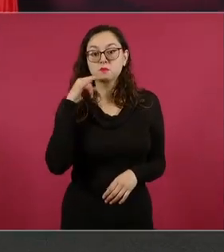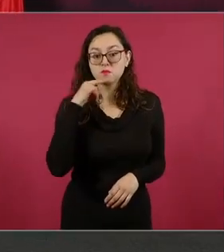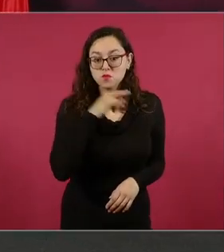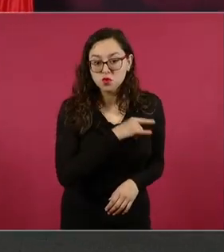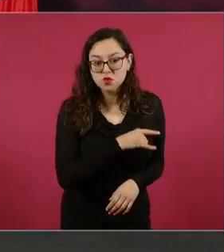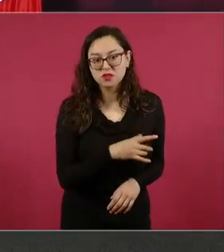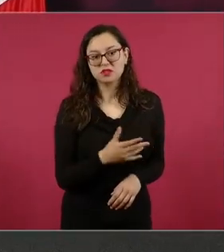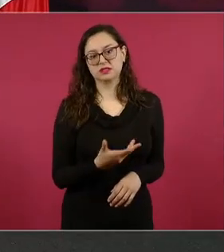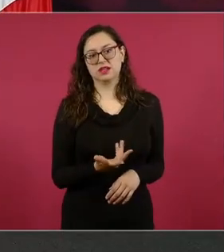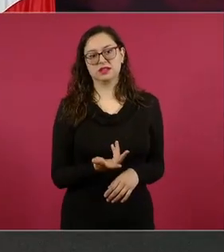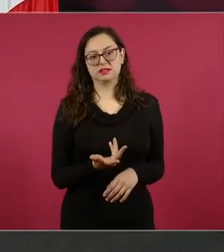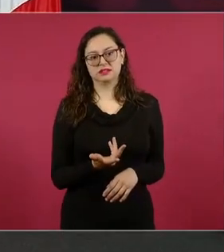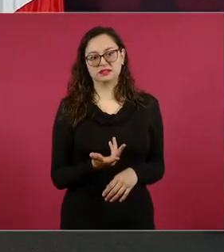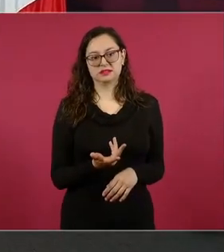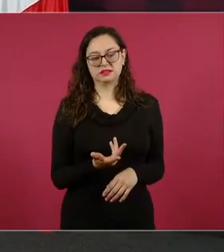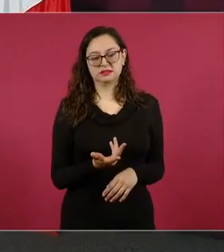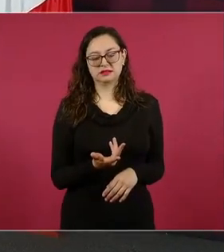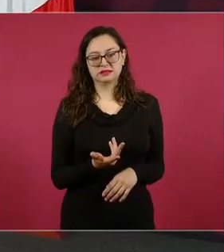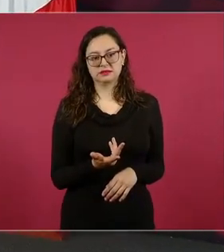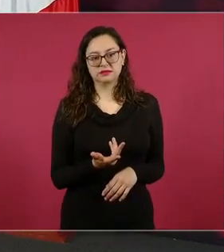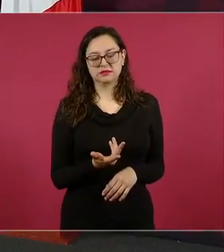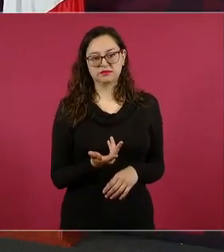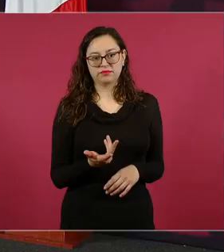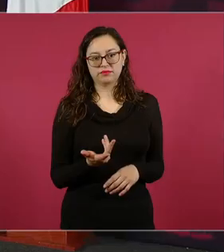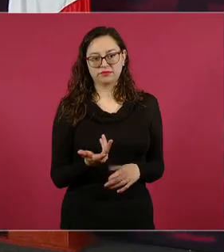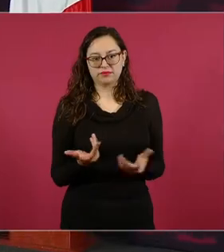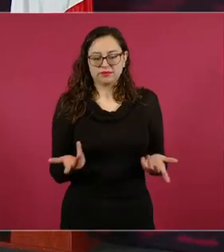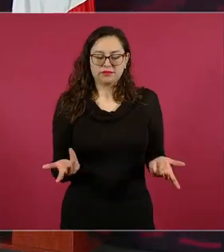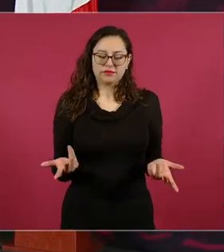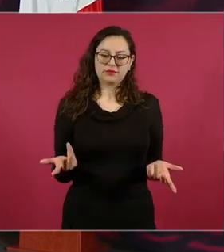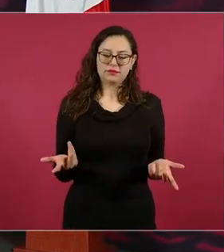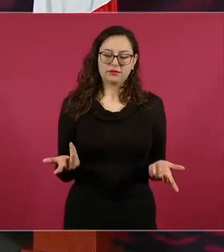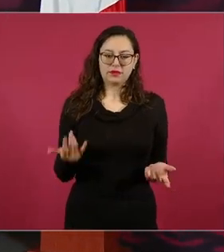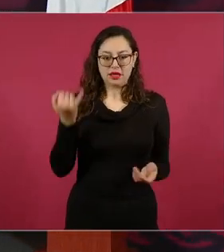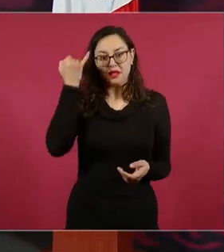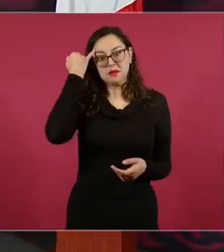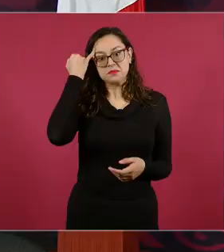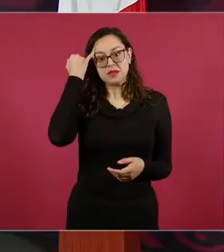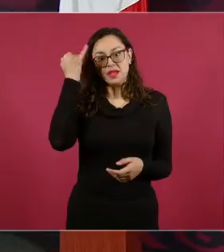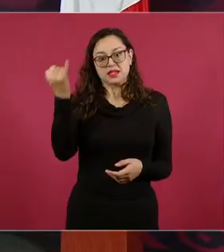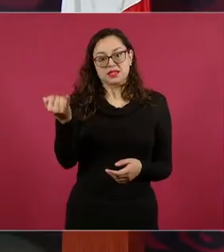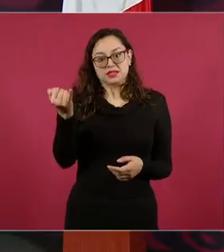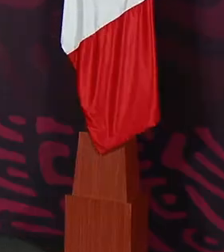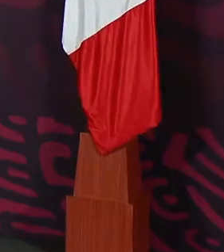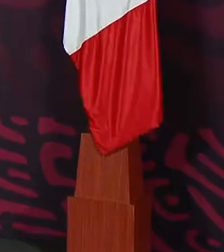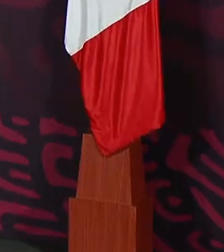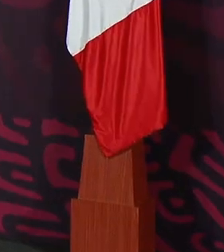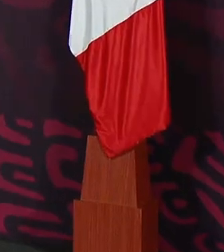hipócritas, porque imagínense